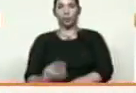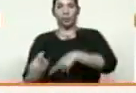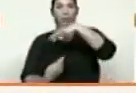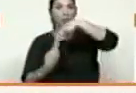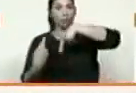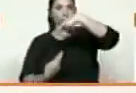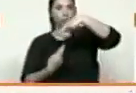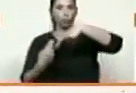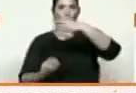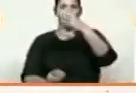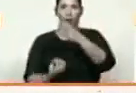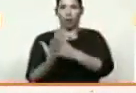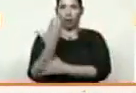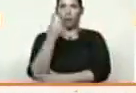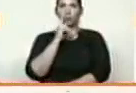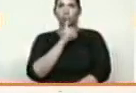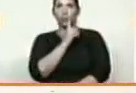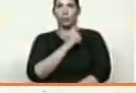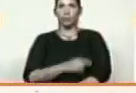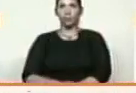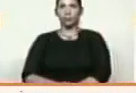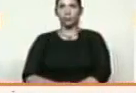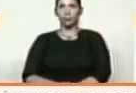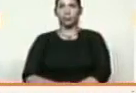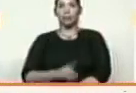claveles y la acción militar